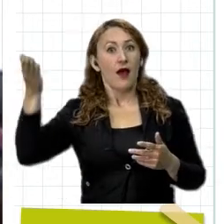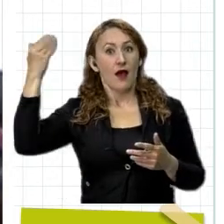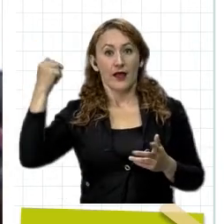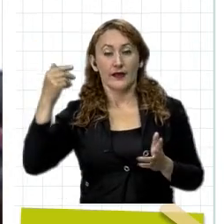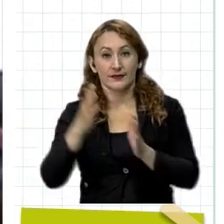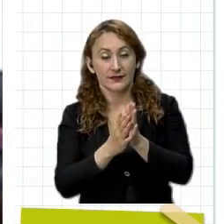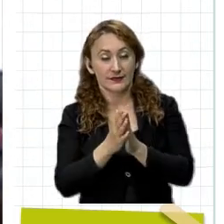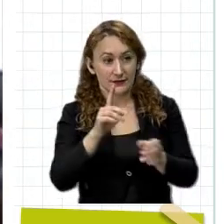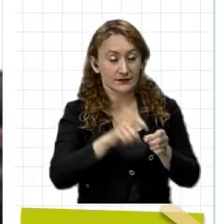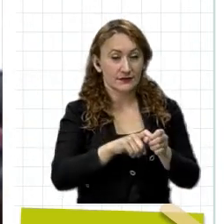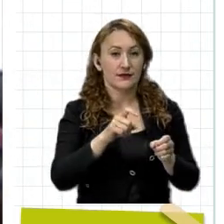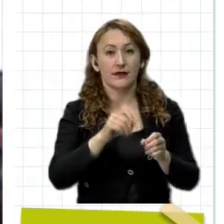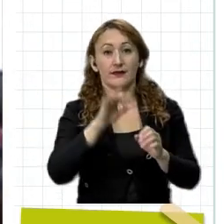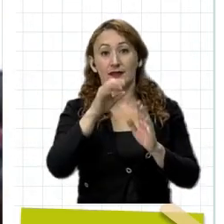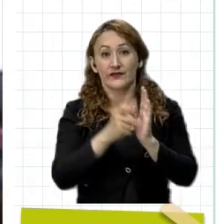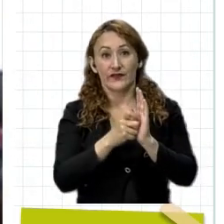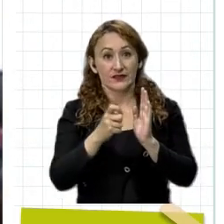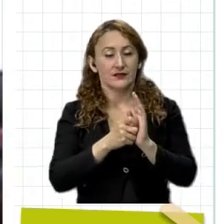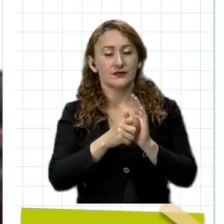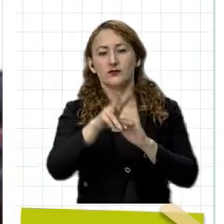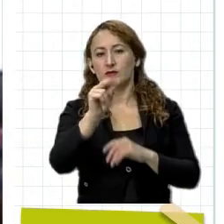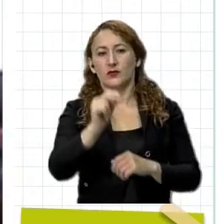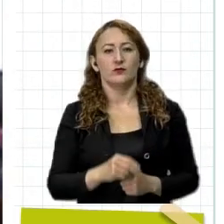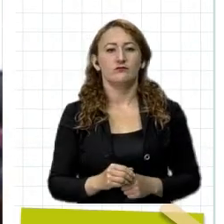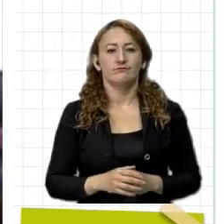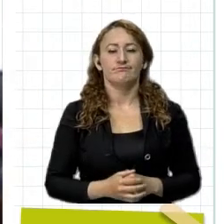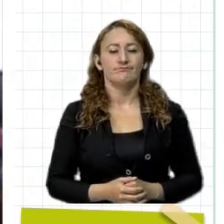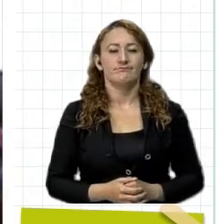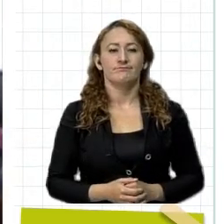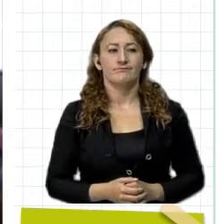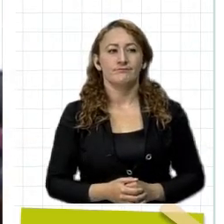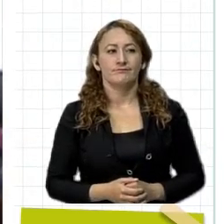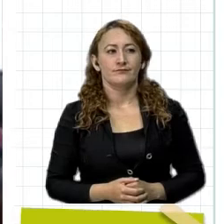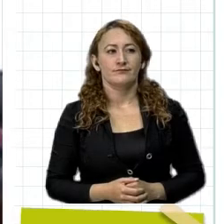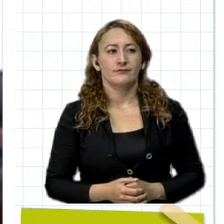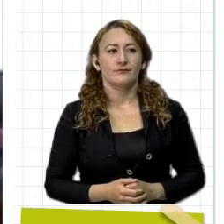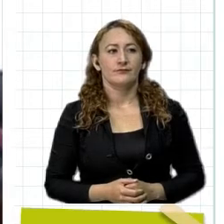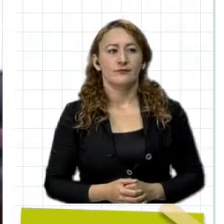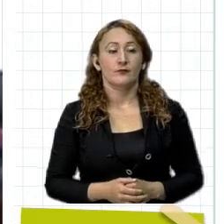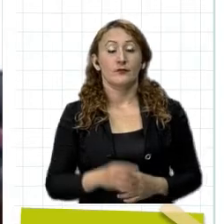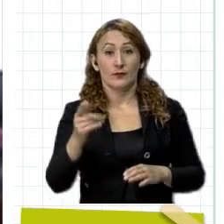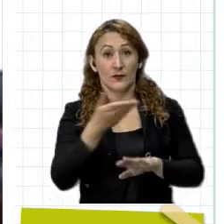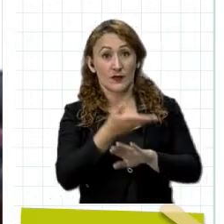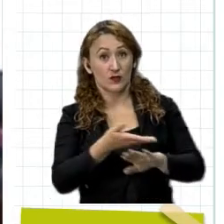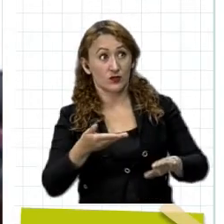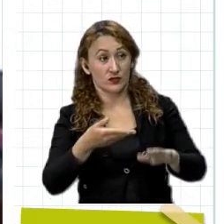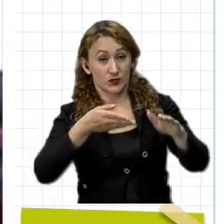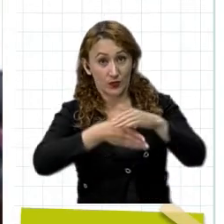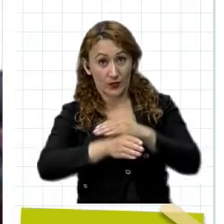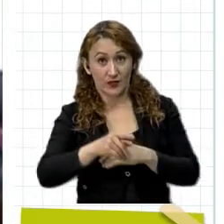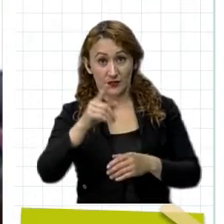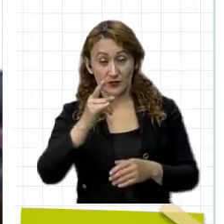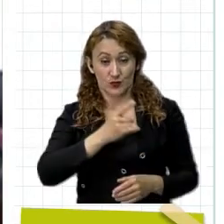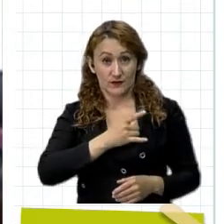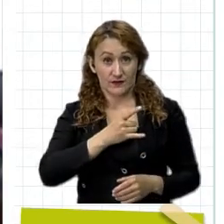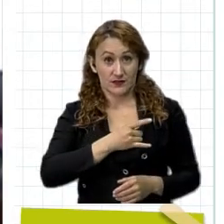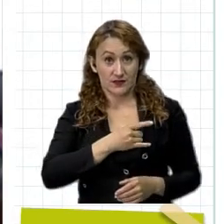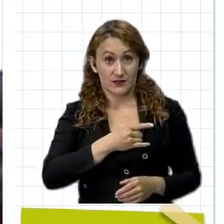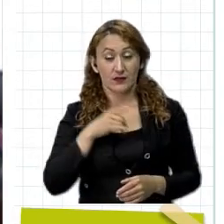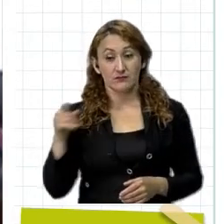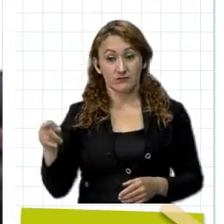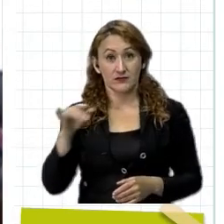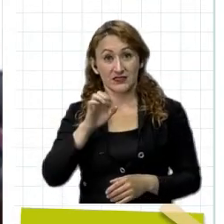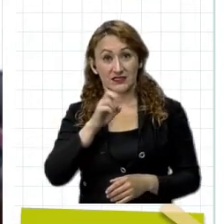Universidad Nacional en más de 3 ocasiones, artículo 5. Para el momento de su solicitud de ingreso a la universidad, Jenny Carolina